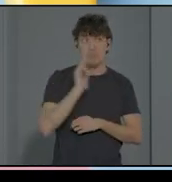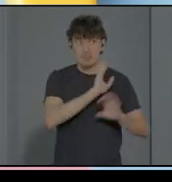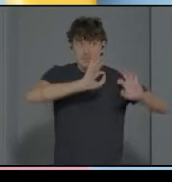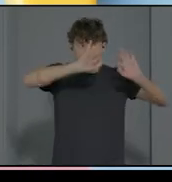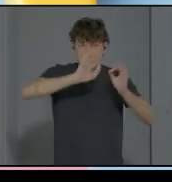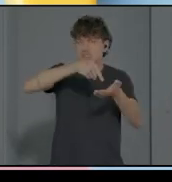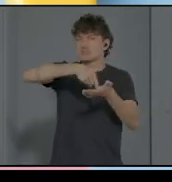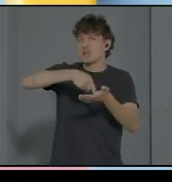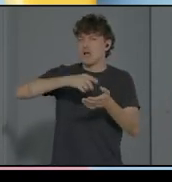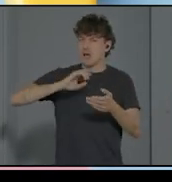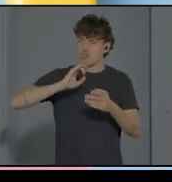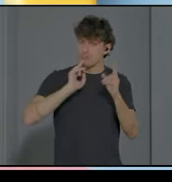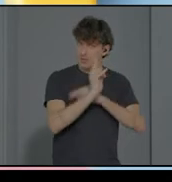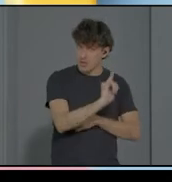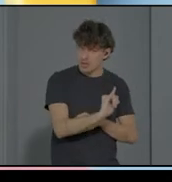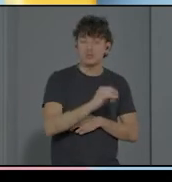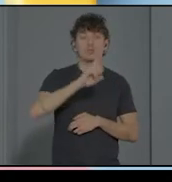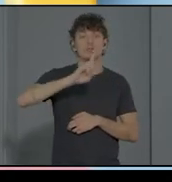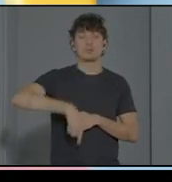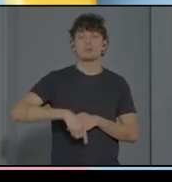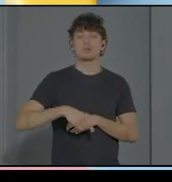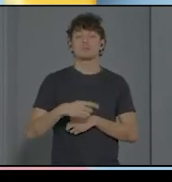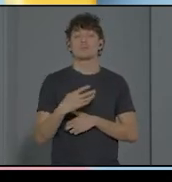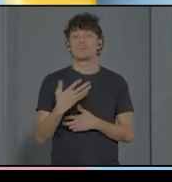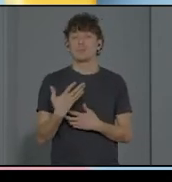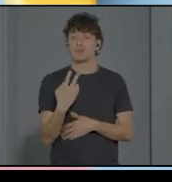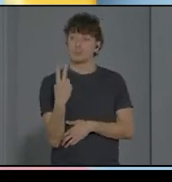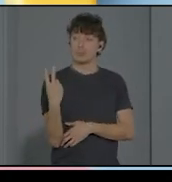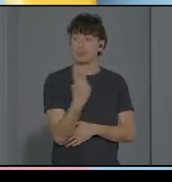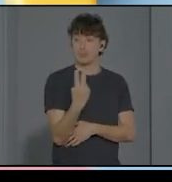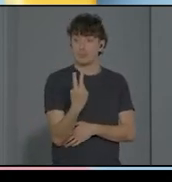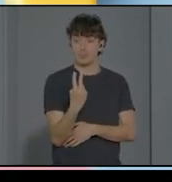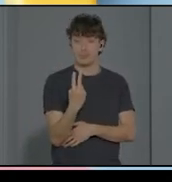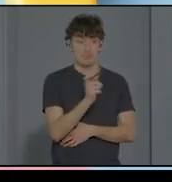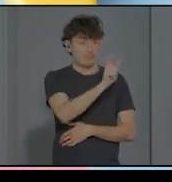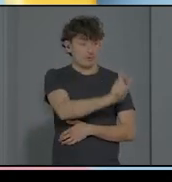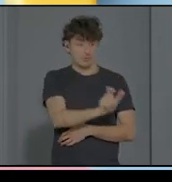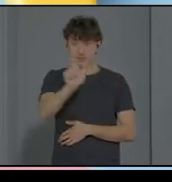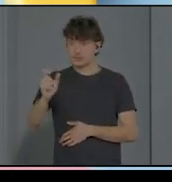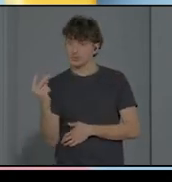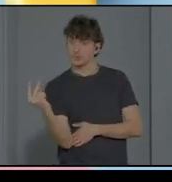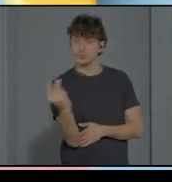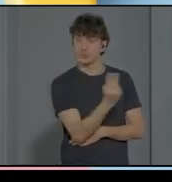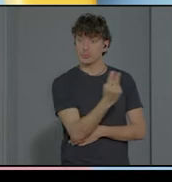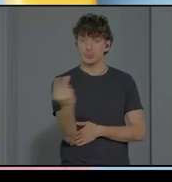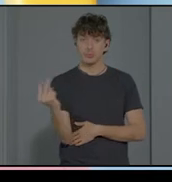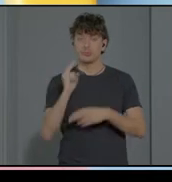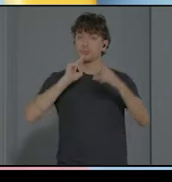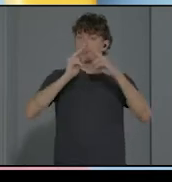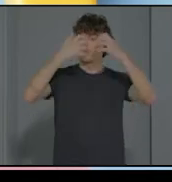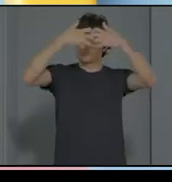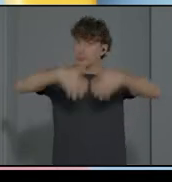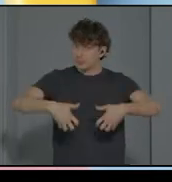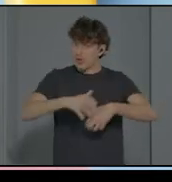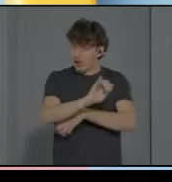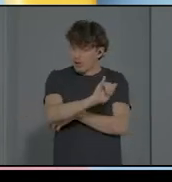automáticas entre estas dos personas, ¿podemos pensar que haya una especie de sincronización de este fenómeno, perdón,